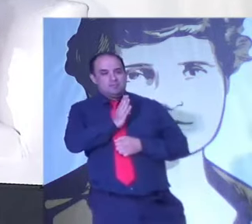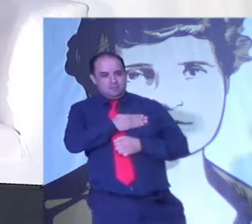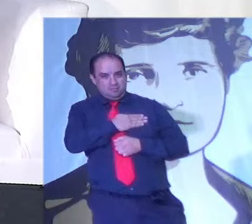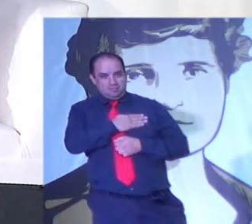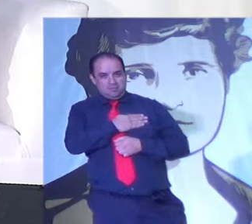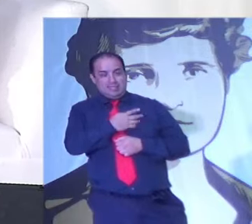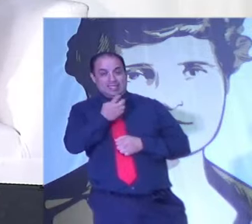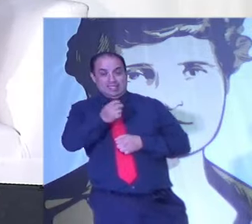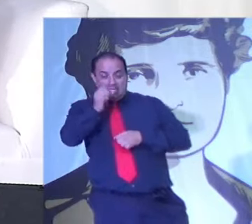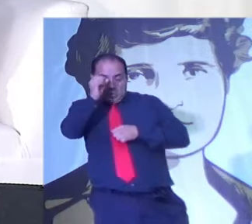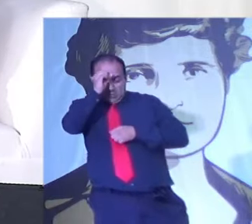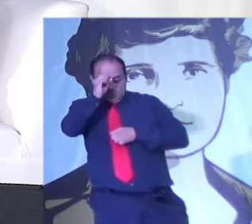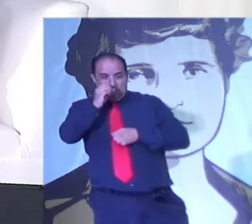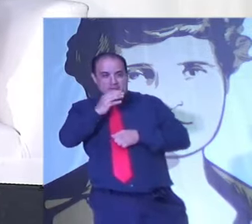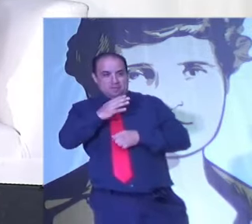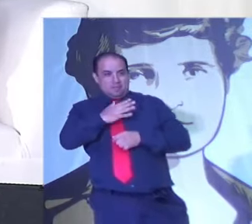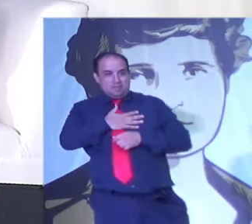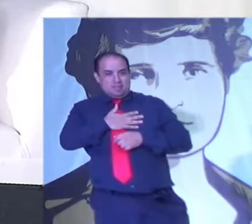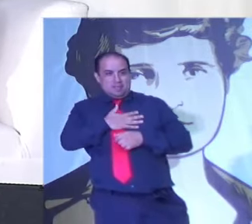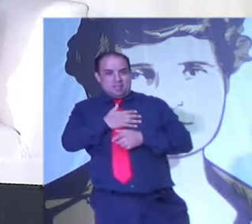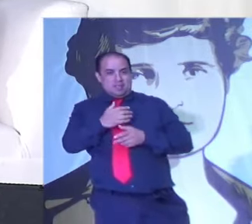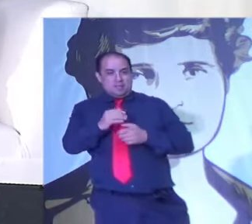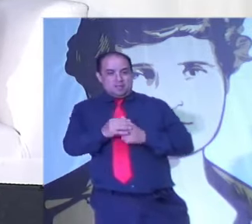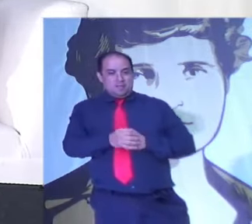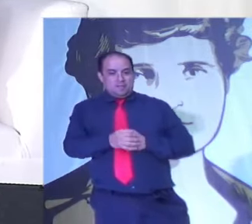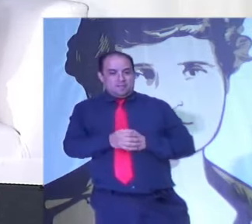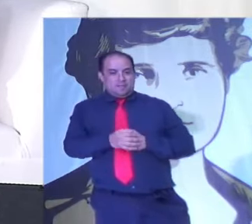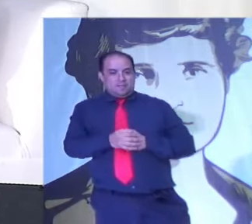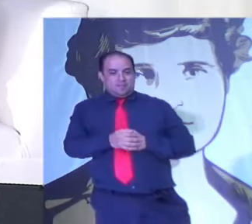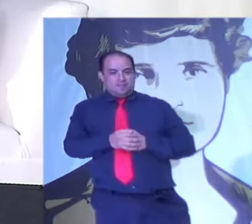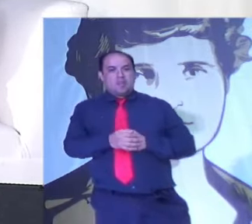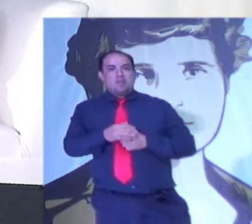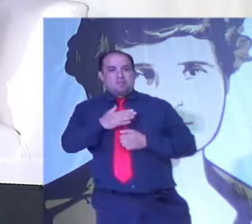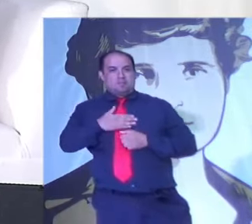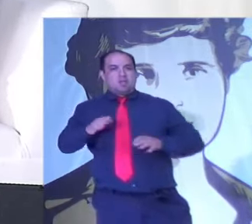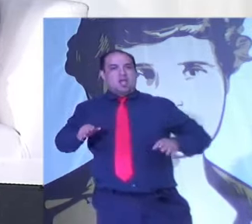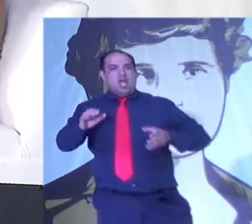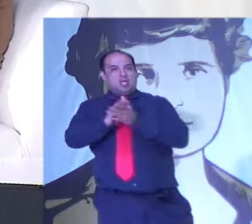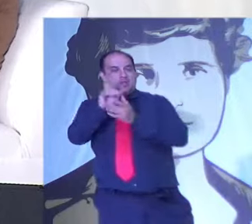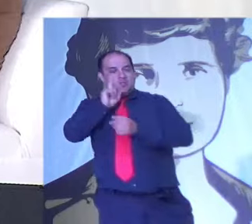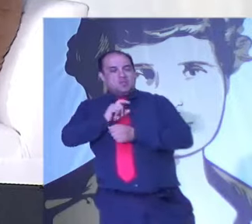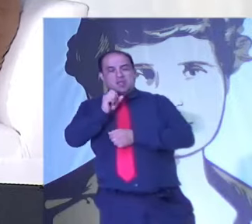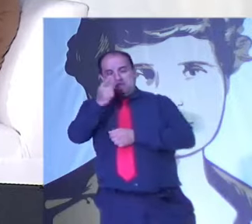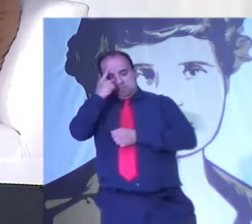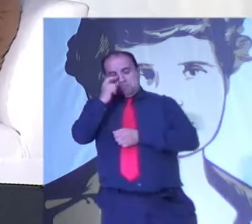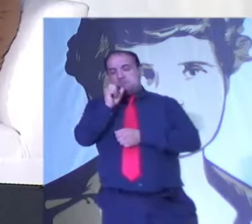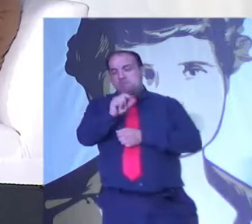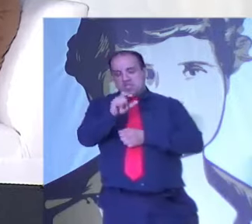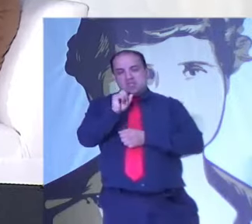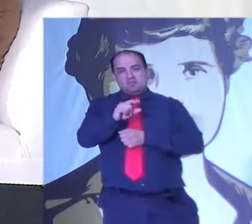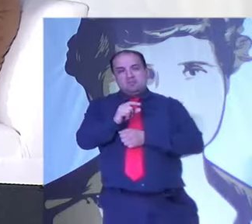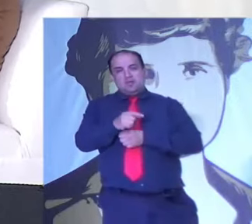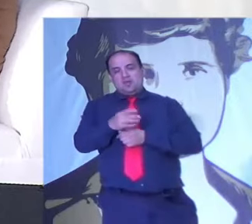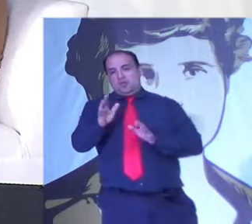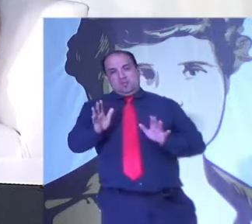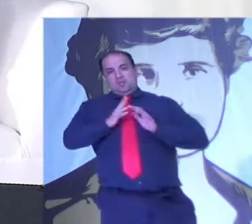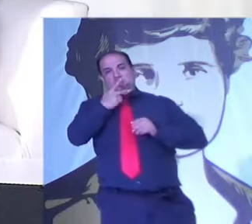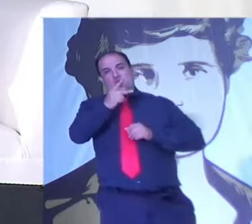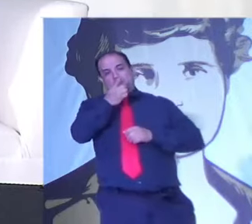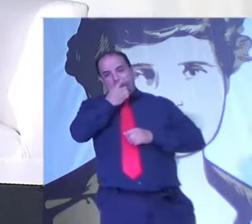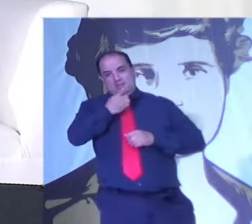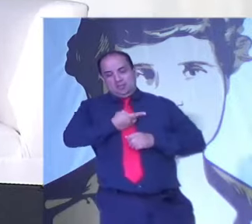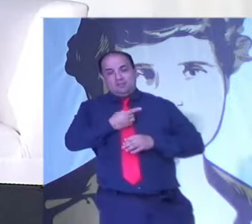compartes esa opinión con mi pareja Carla, absolutamente, ella piensa absolutamente lo mismo de esa novela, no me sorprende tu comentario. Lo que me pasa,